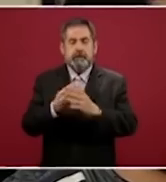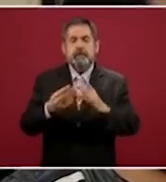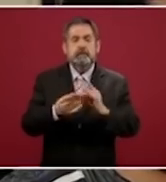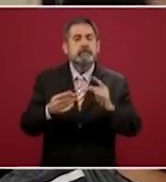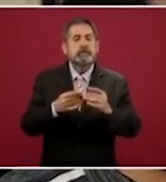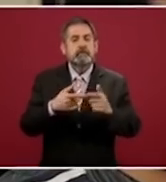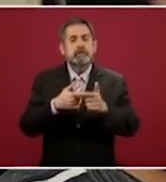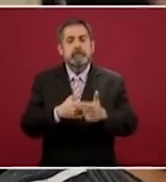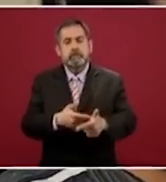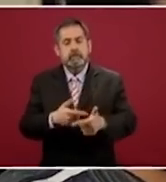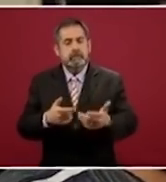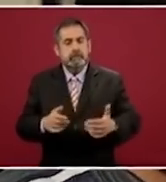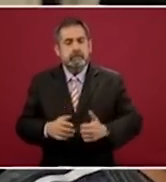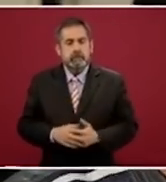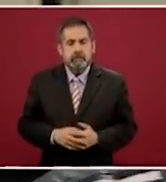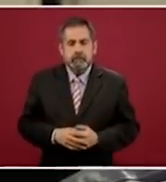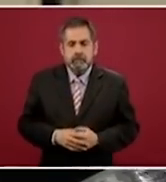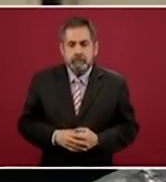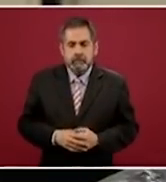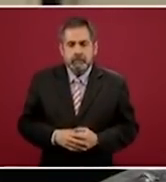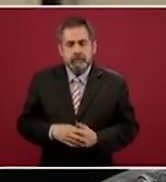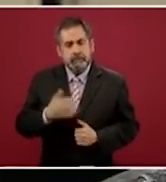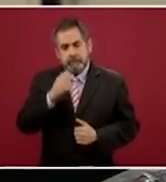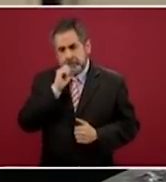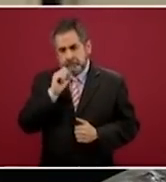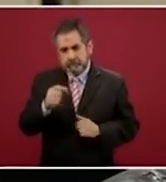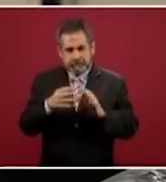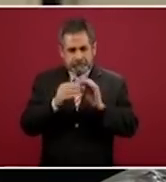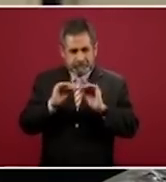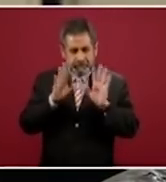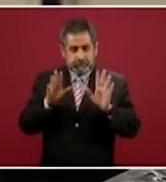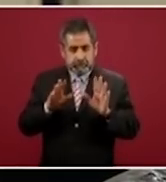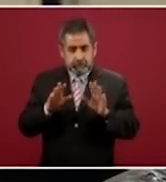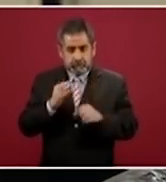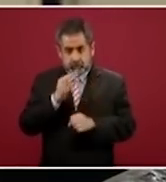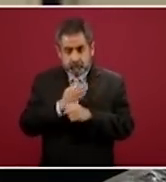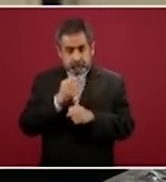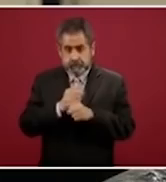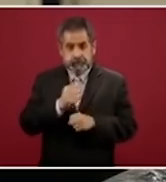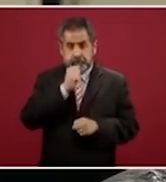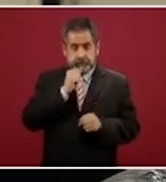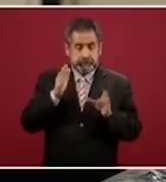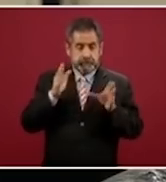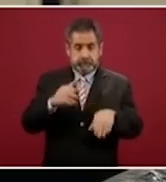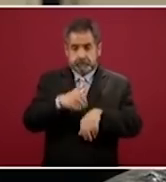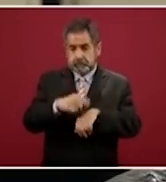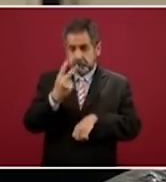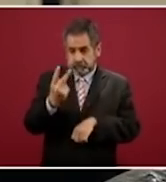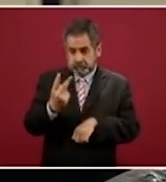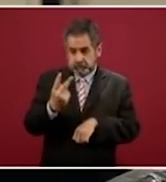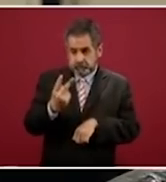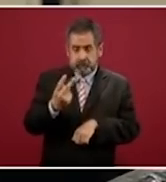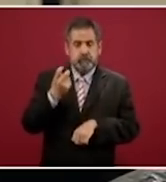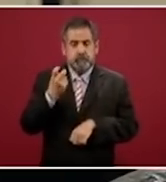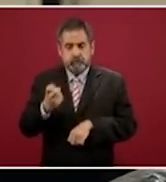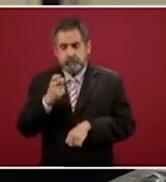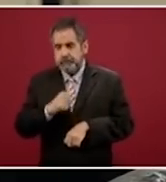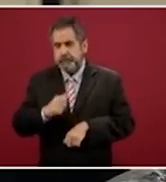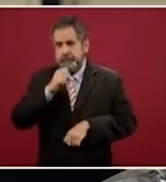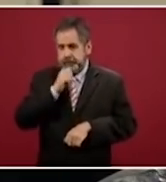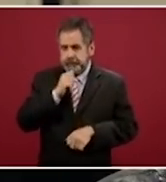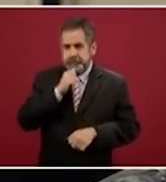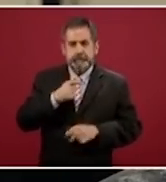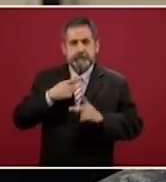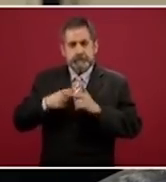suspendan. Y si también me especifica, no estamos aún en fase 2, por lo tanto, no es necesario tomar